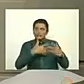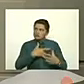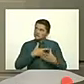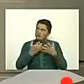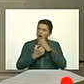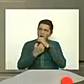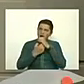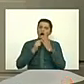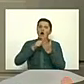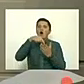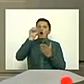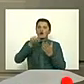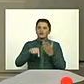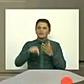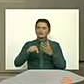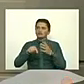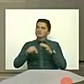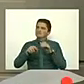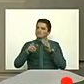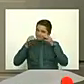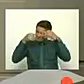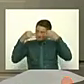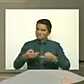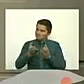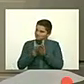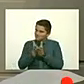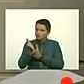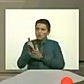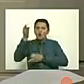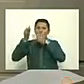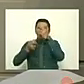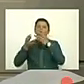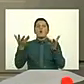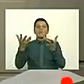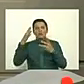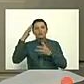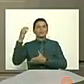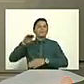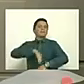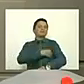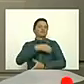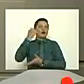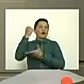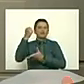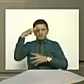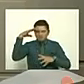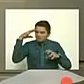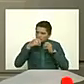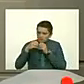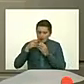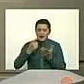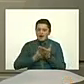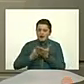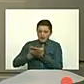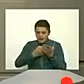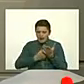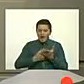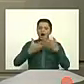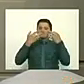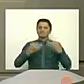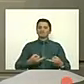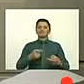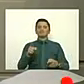un contrato de estabilidad jurídica con el Ministerio de Hacienda, establecen una fórmula